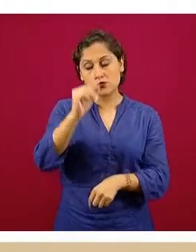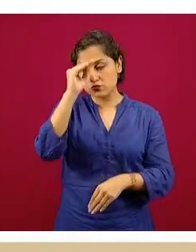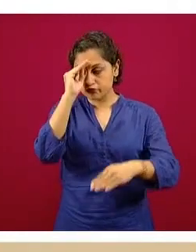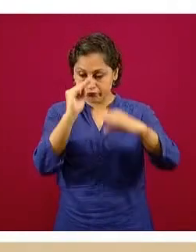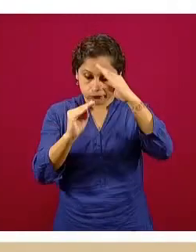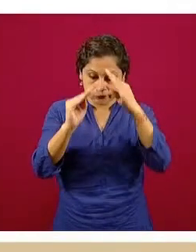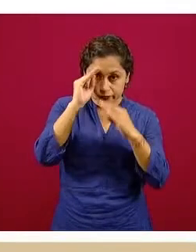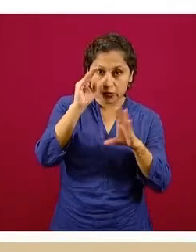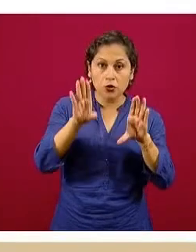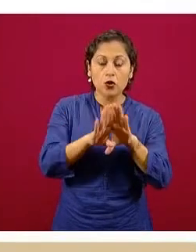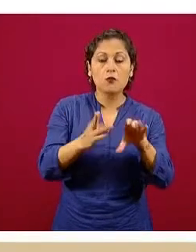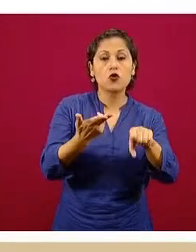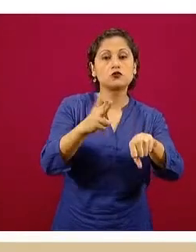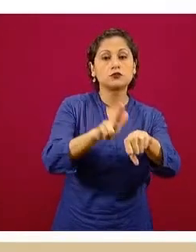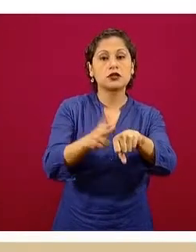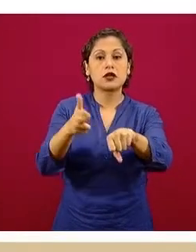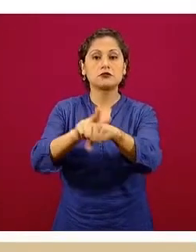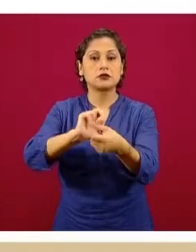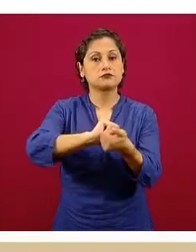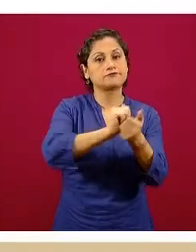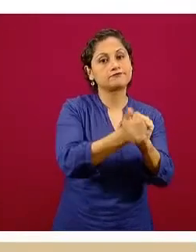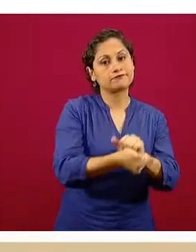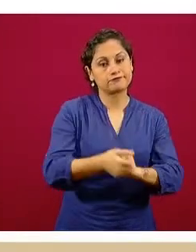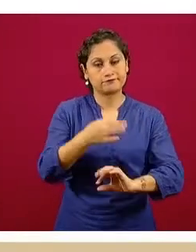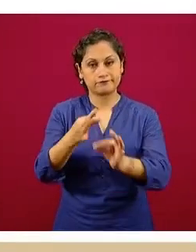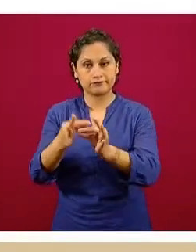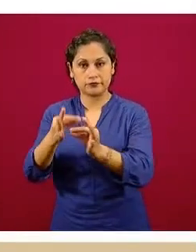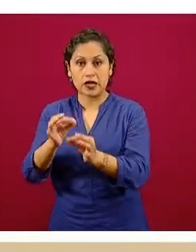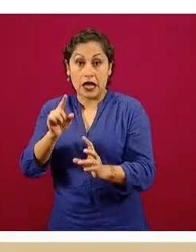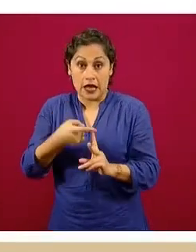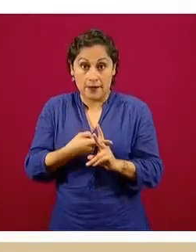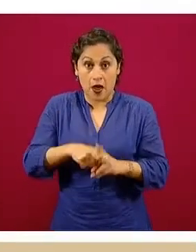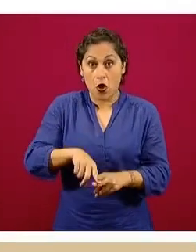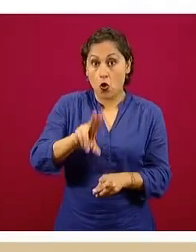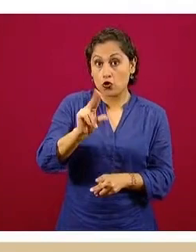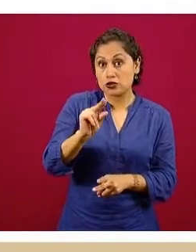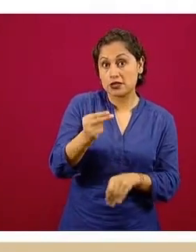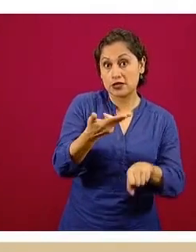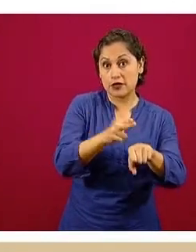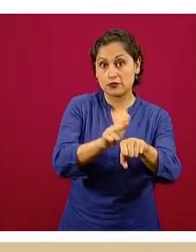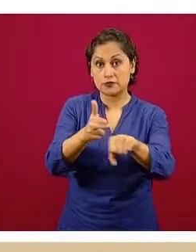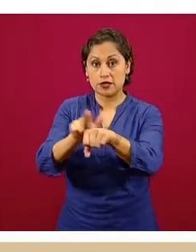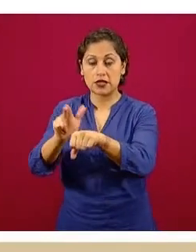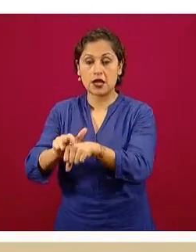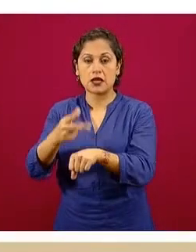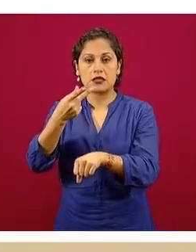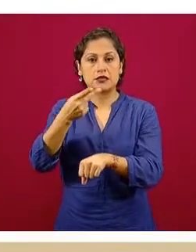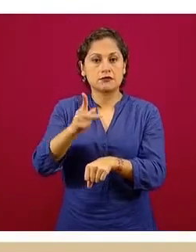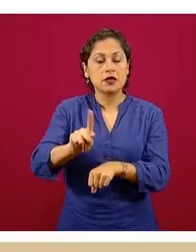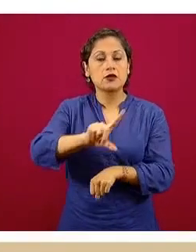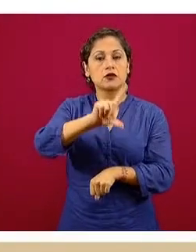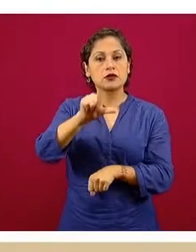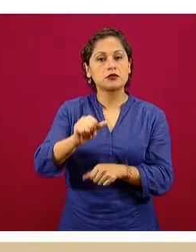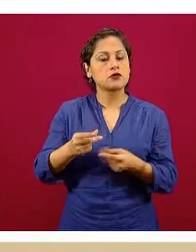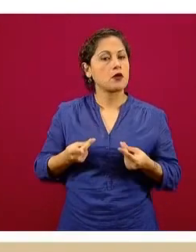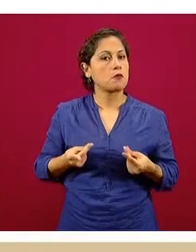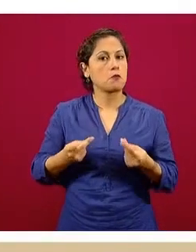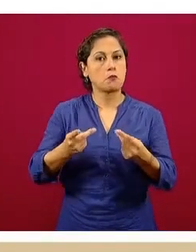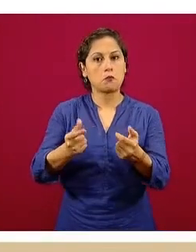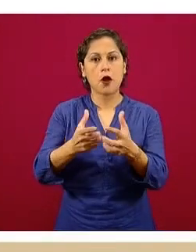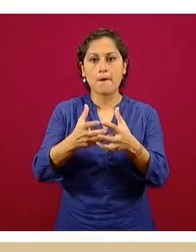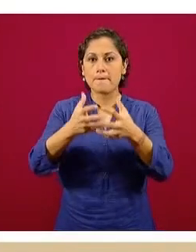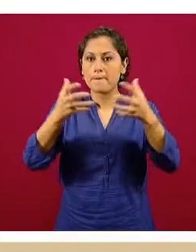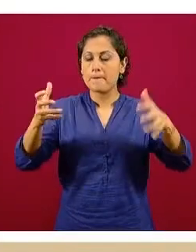nosotros empezamos en el primer momento con 80 hospitales y después de de manera muy rápida empezamos a crecer